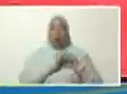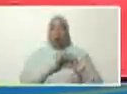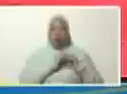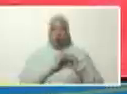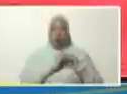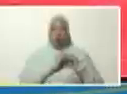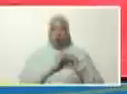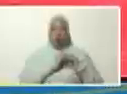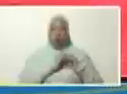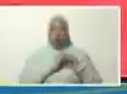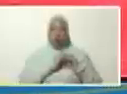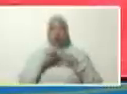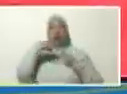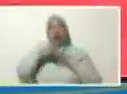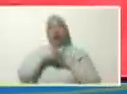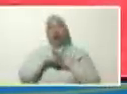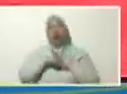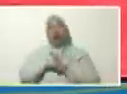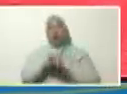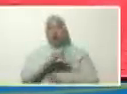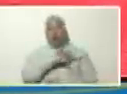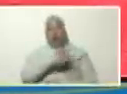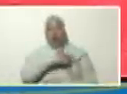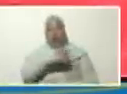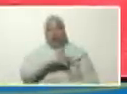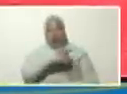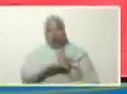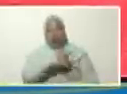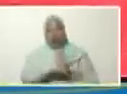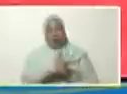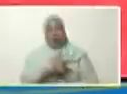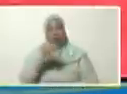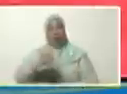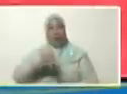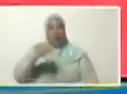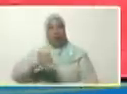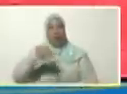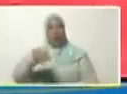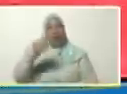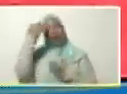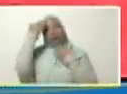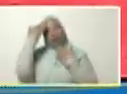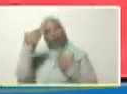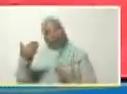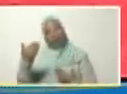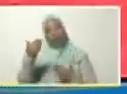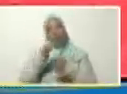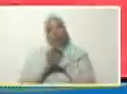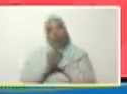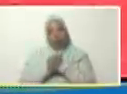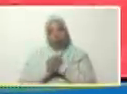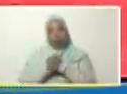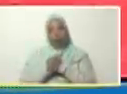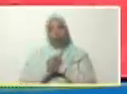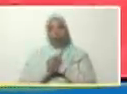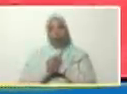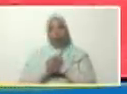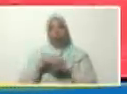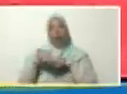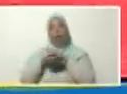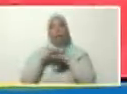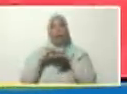pues, sembrada siempre. Y para siempre, mi saludo, compañero Tarek El